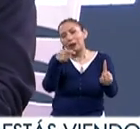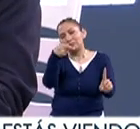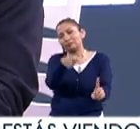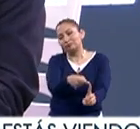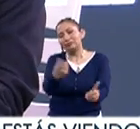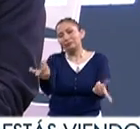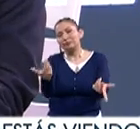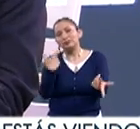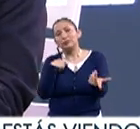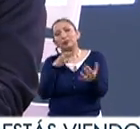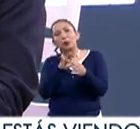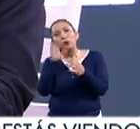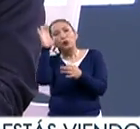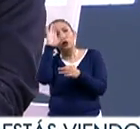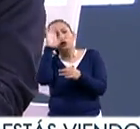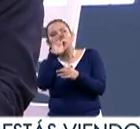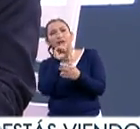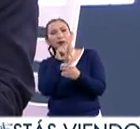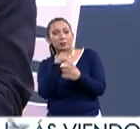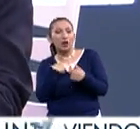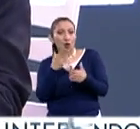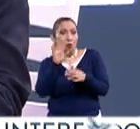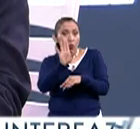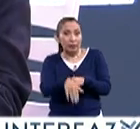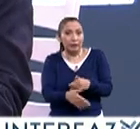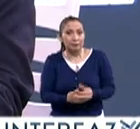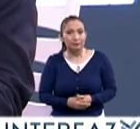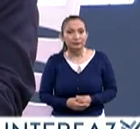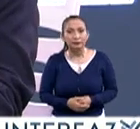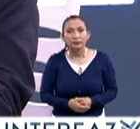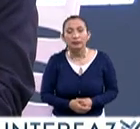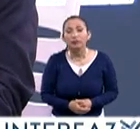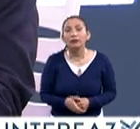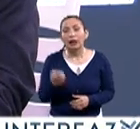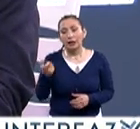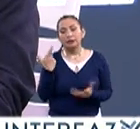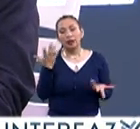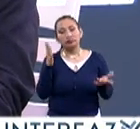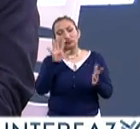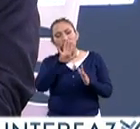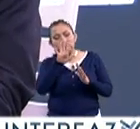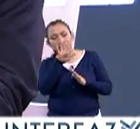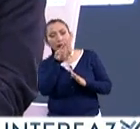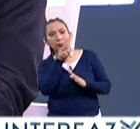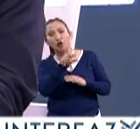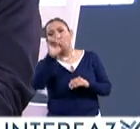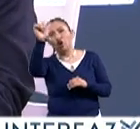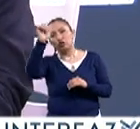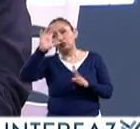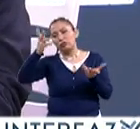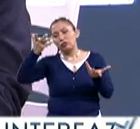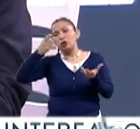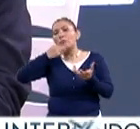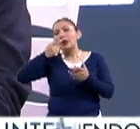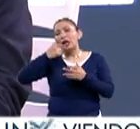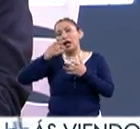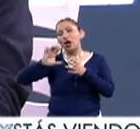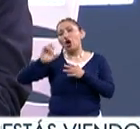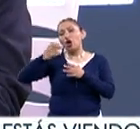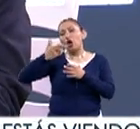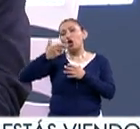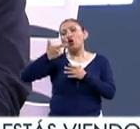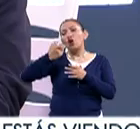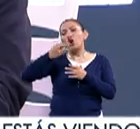es una conexión cultural también en nuestro caso con la muerte, ¿no? Esta presencia fuerte la vemos, por ejemplo, en otro contemporáneo que es